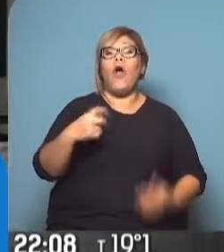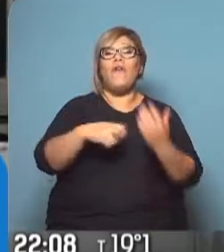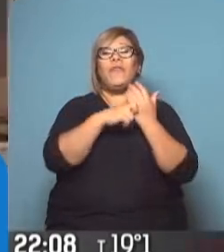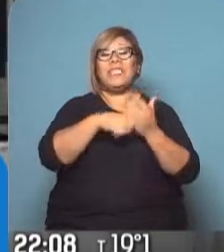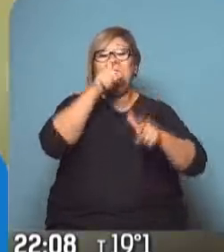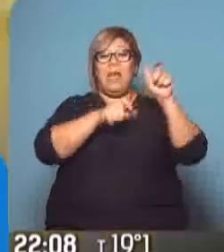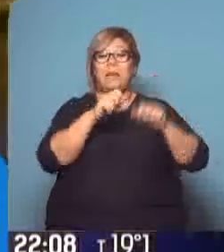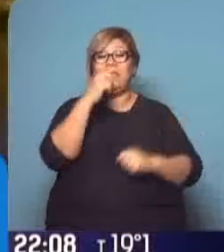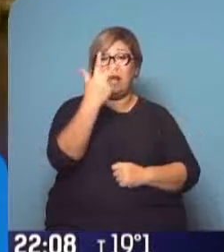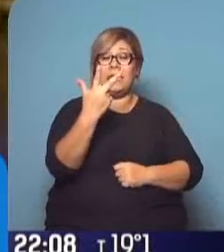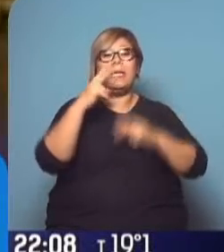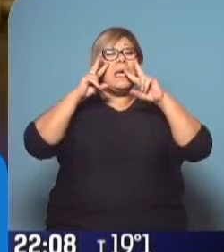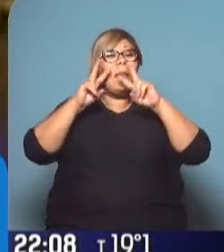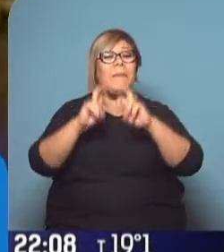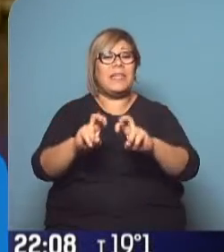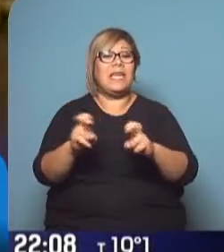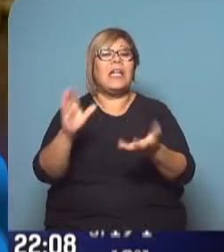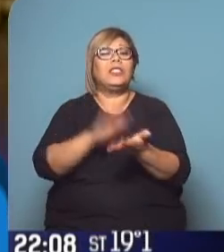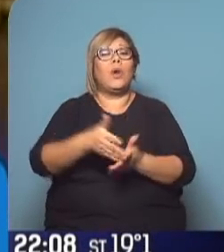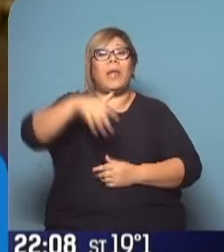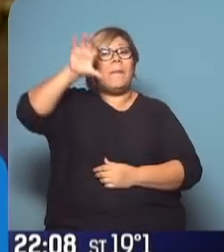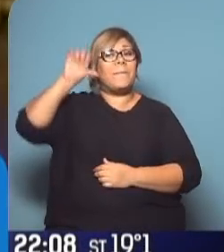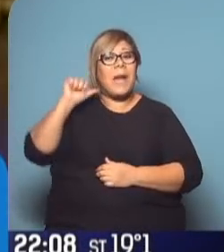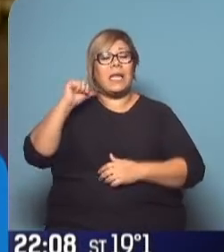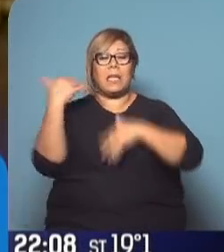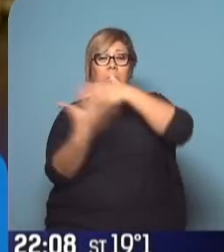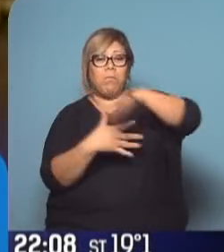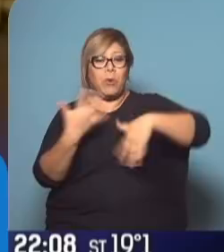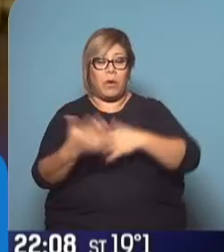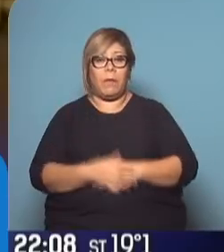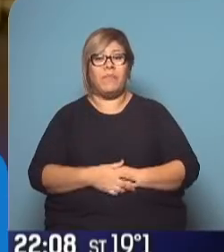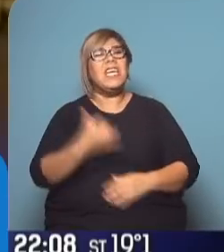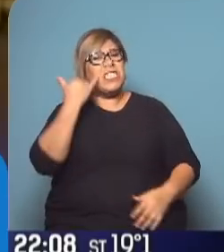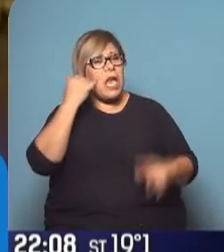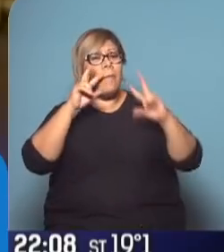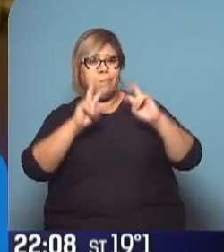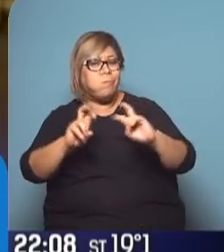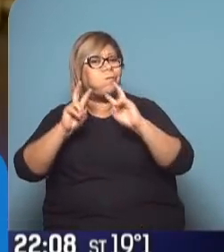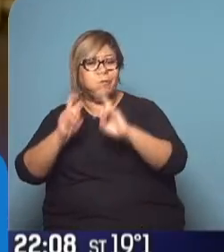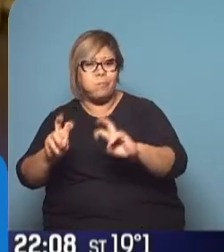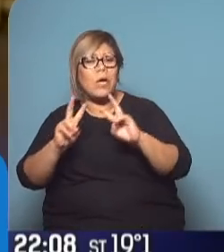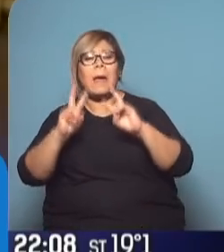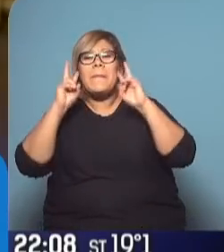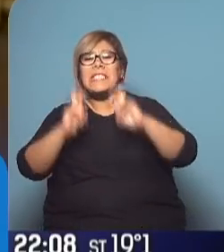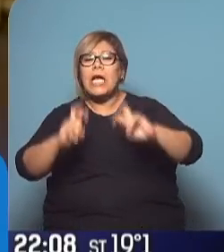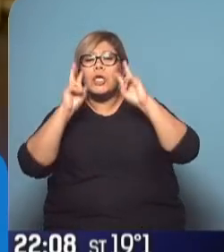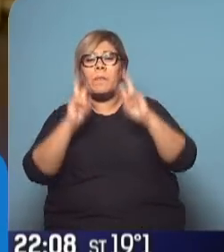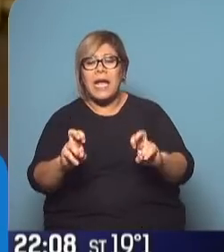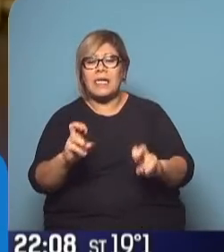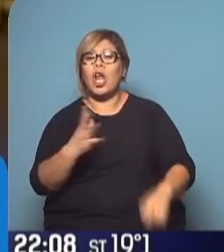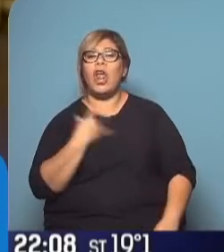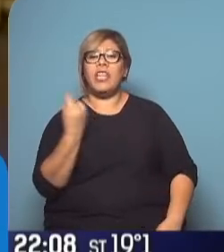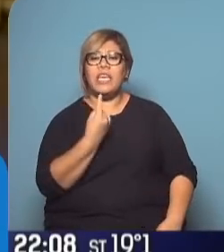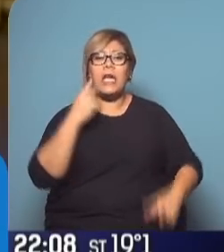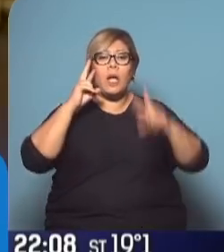el martes. Ya están interrogando a todos los involucrados en estos eventos y ya están dirigiendo las investigaciones